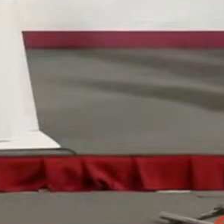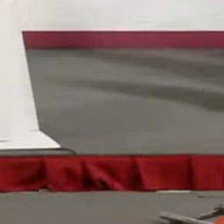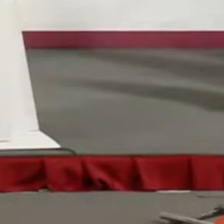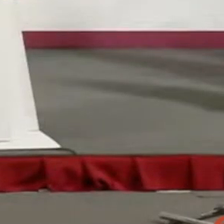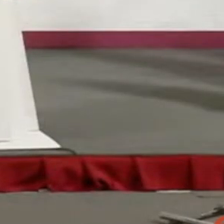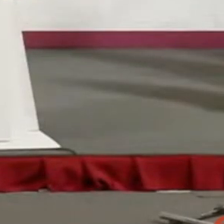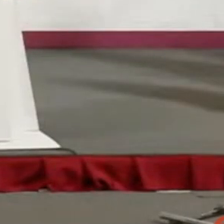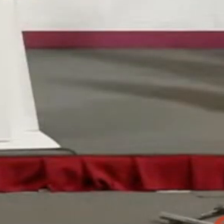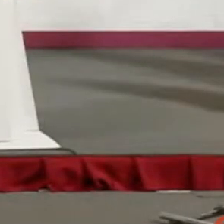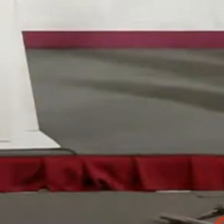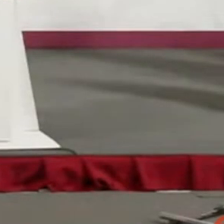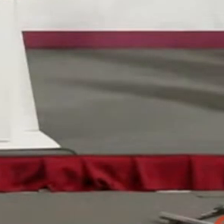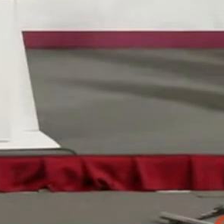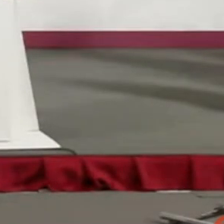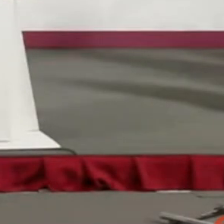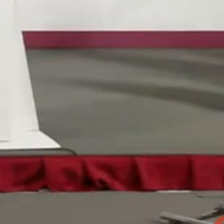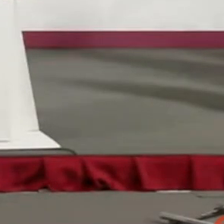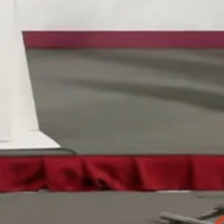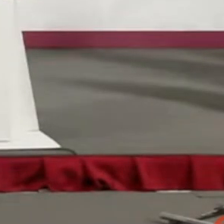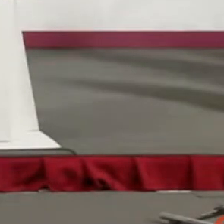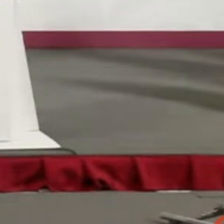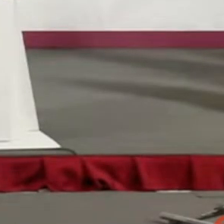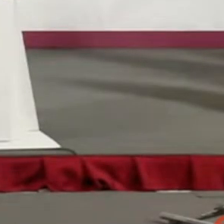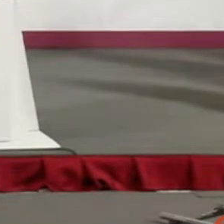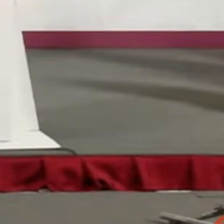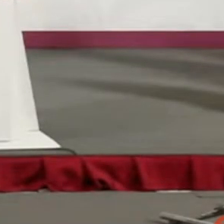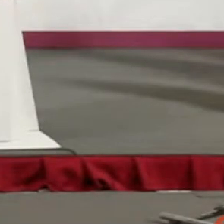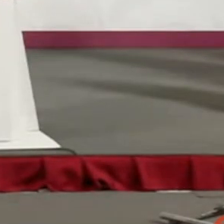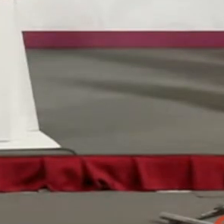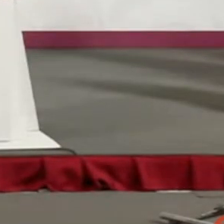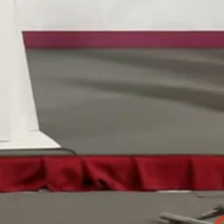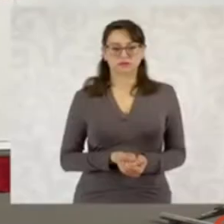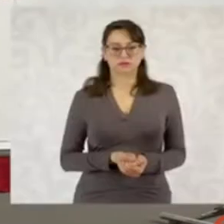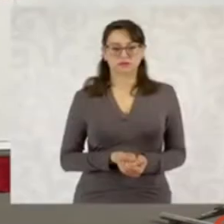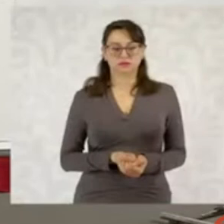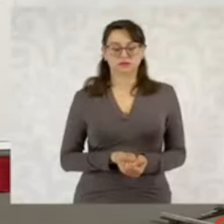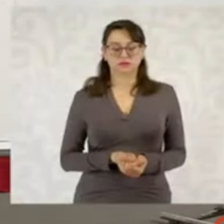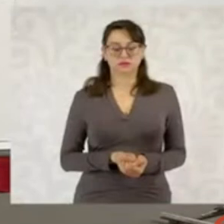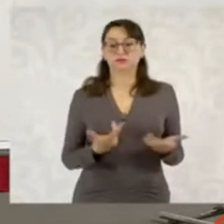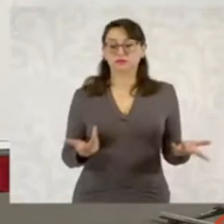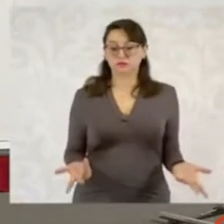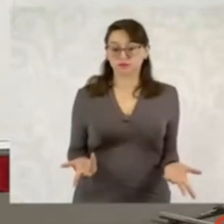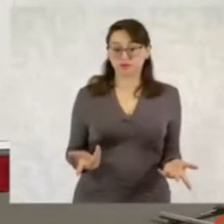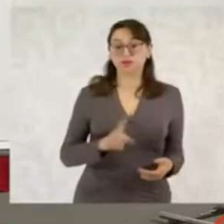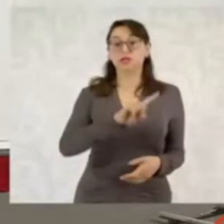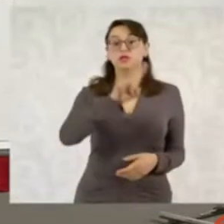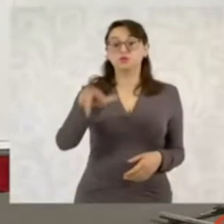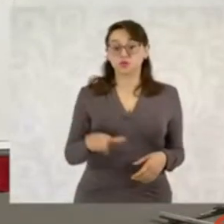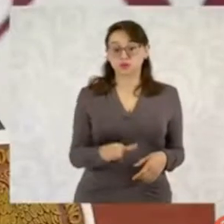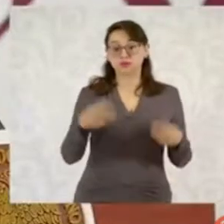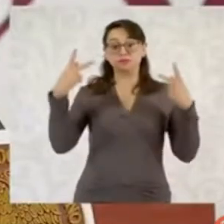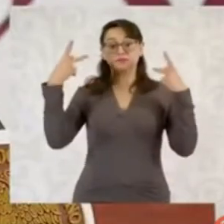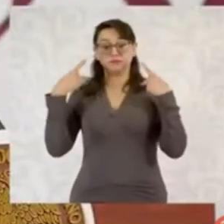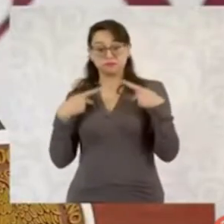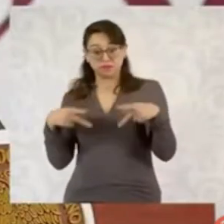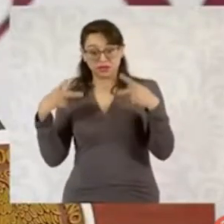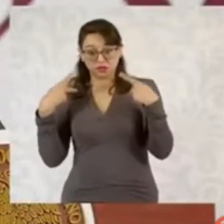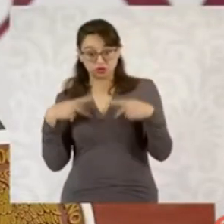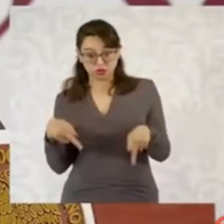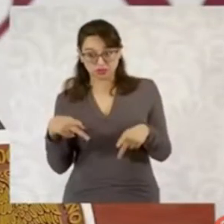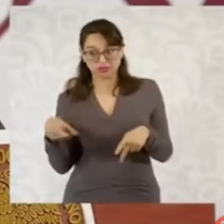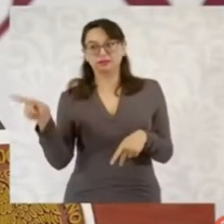son identificados, si bien tienen personalidad, si bien tienen una vida pública, en las redes